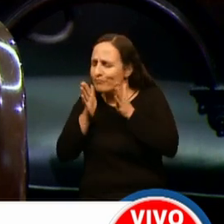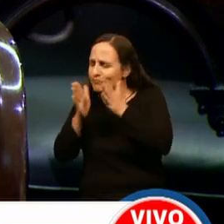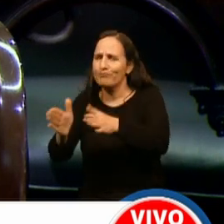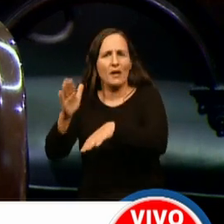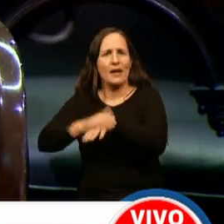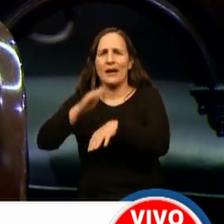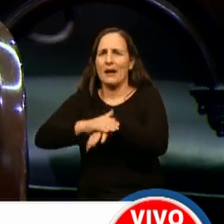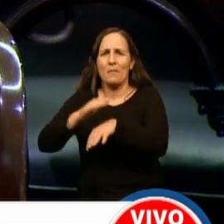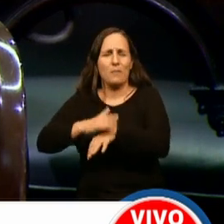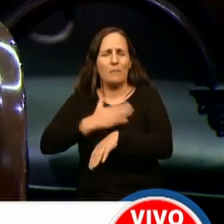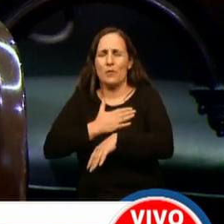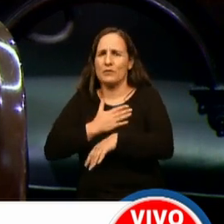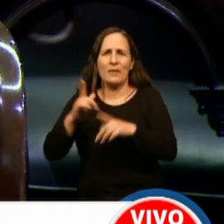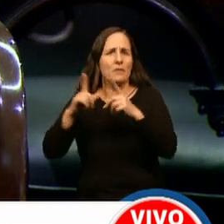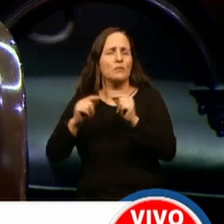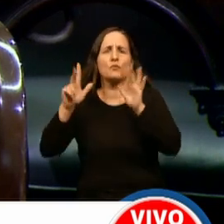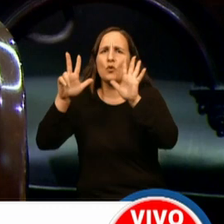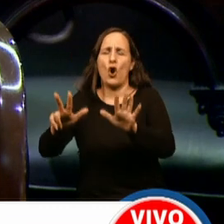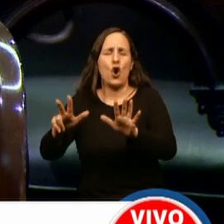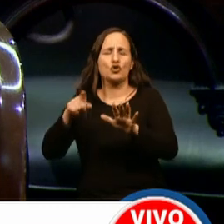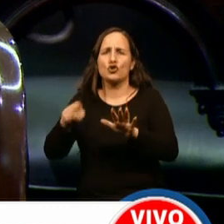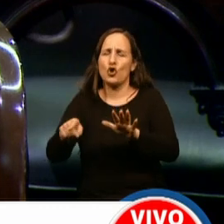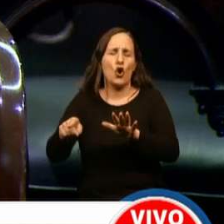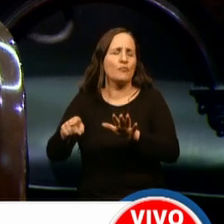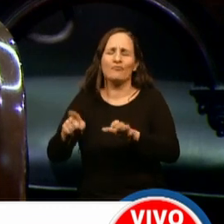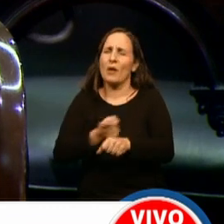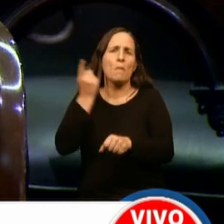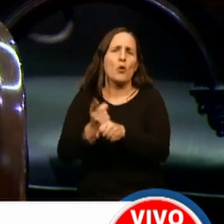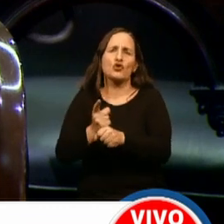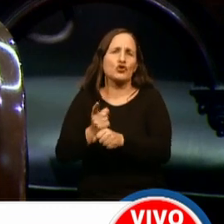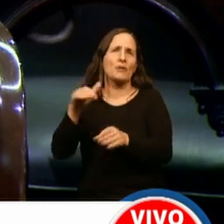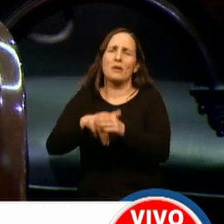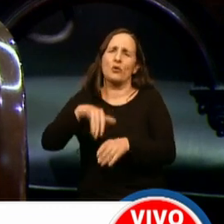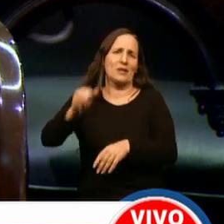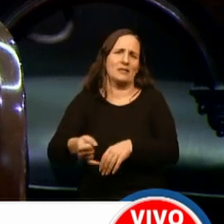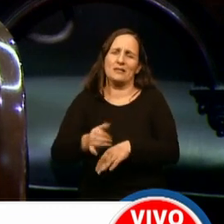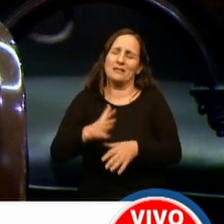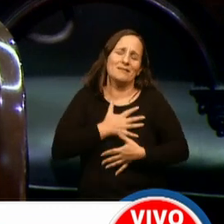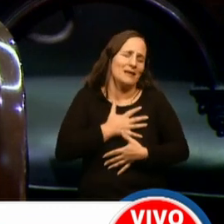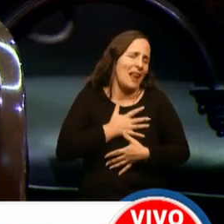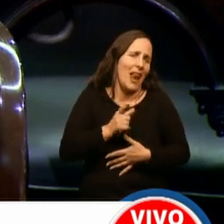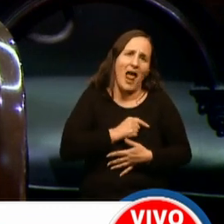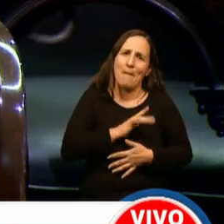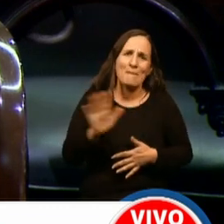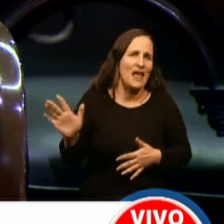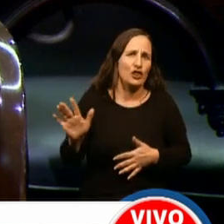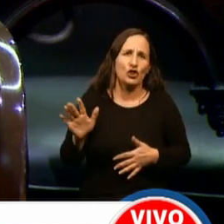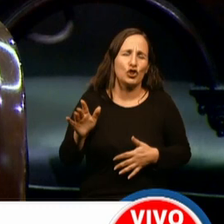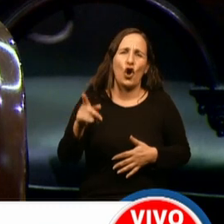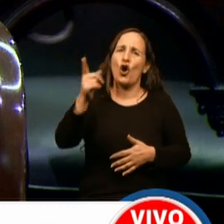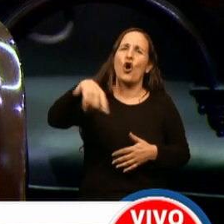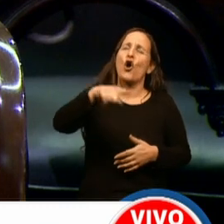y ese artículo 8 es realmente imposible acompañar lamento que no hayan